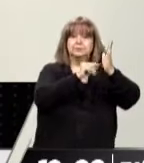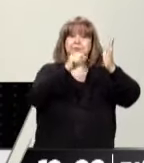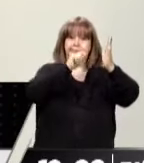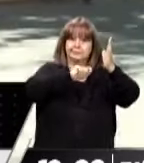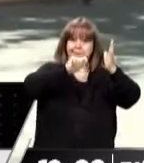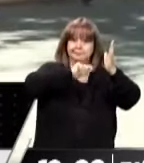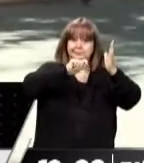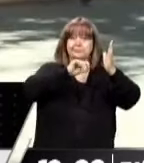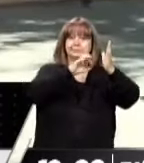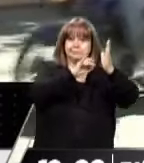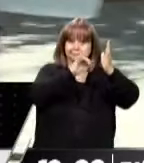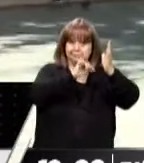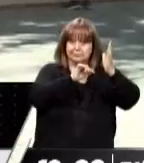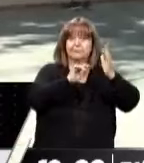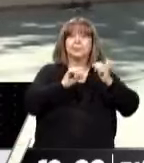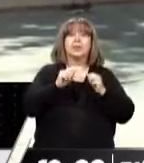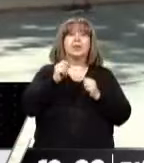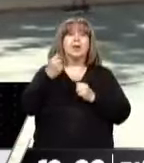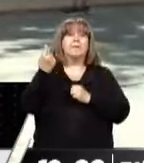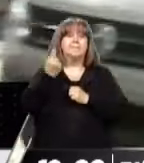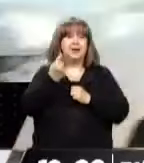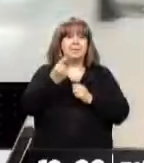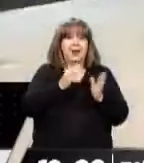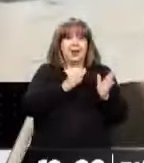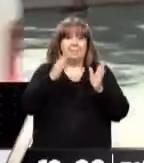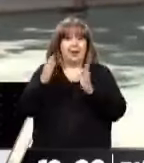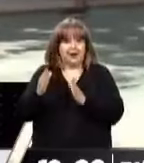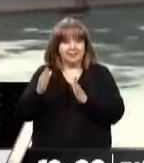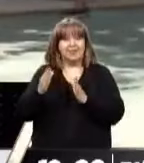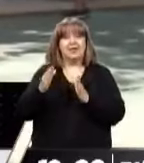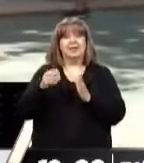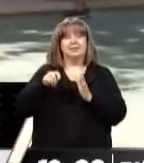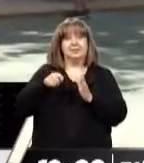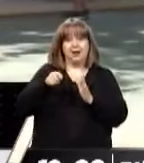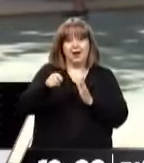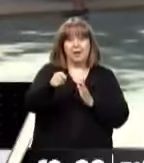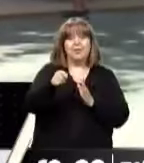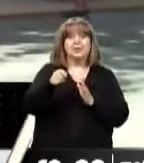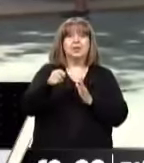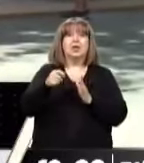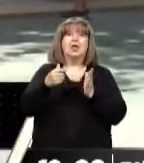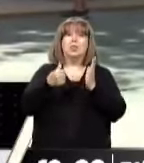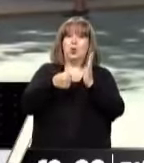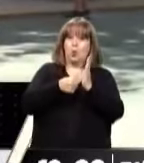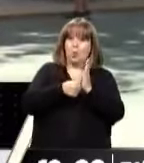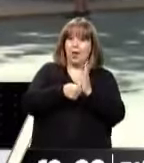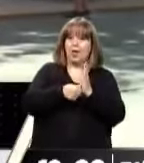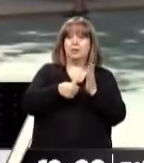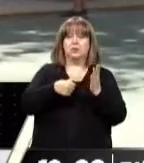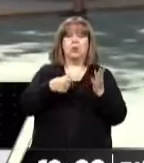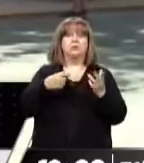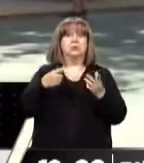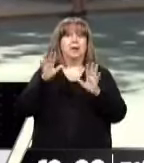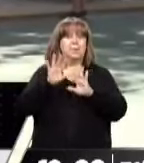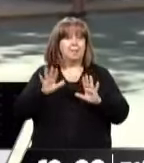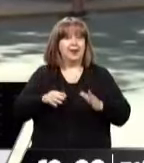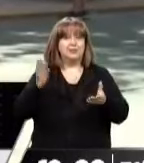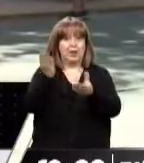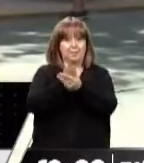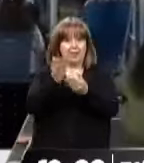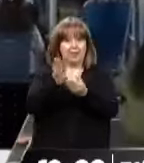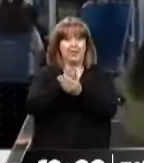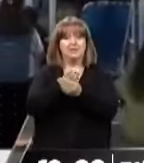vía informática se va a iniciar la primera parte de la tramitación todo lo que es el aporte de documentos y la preparación del